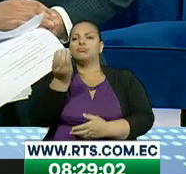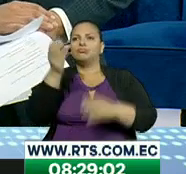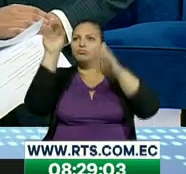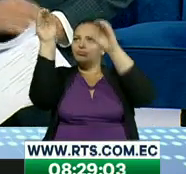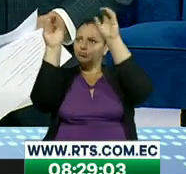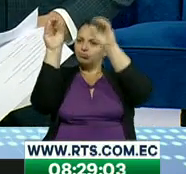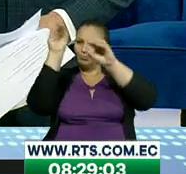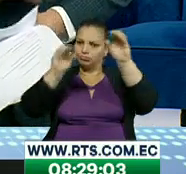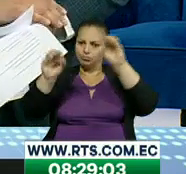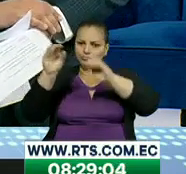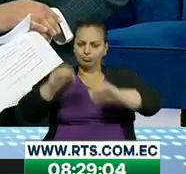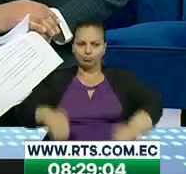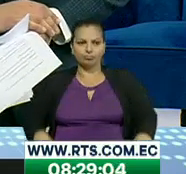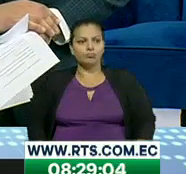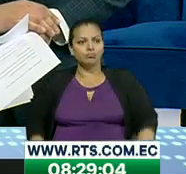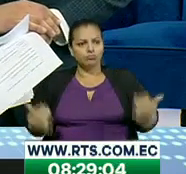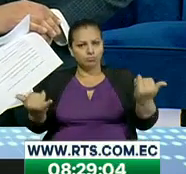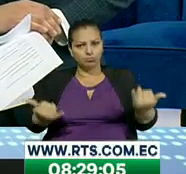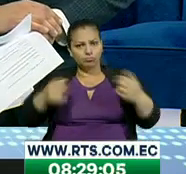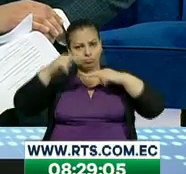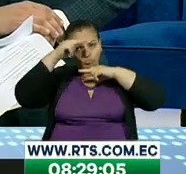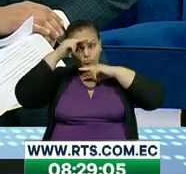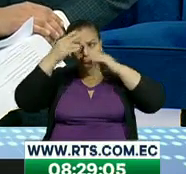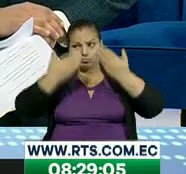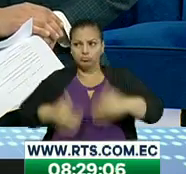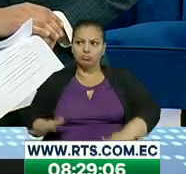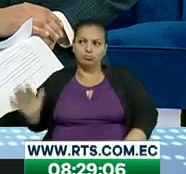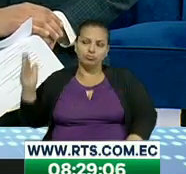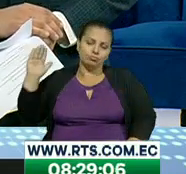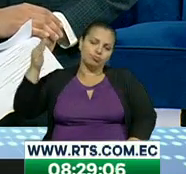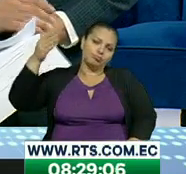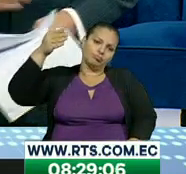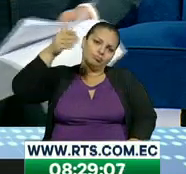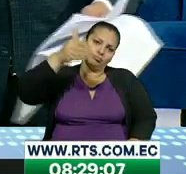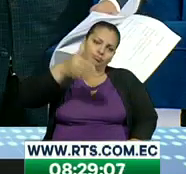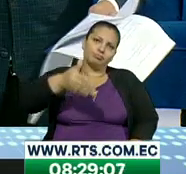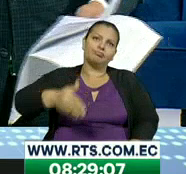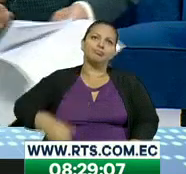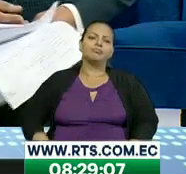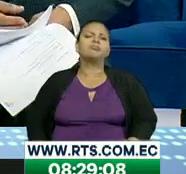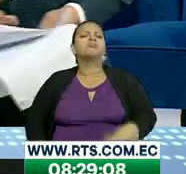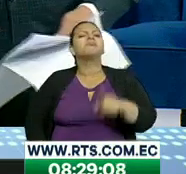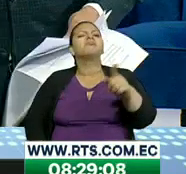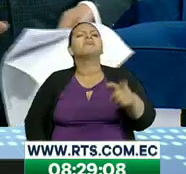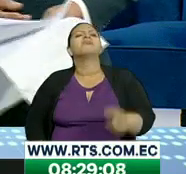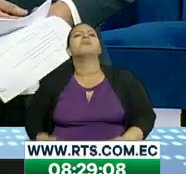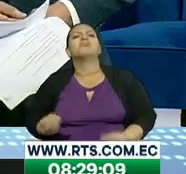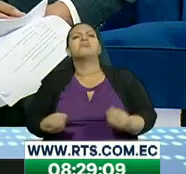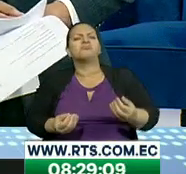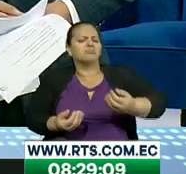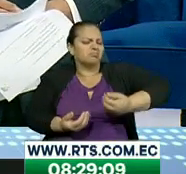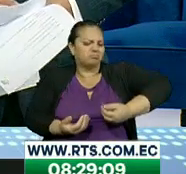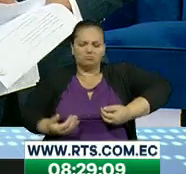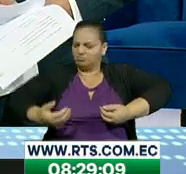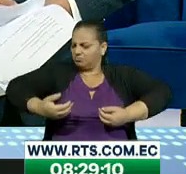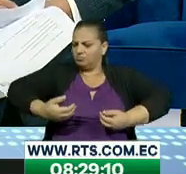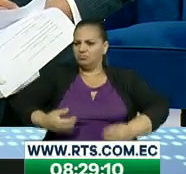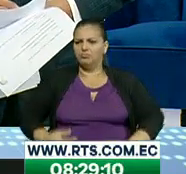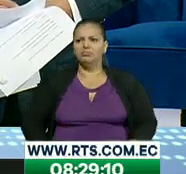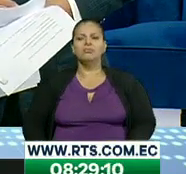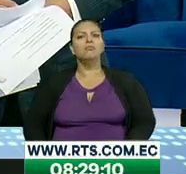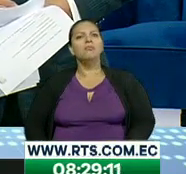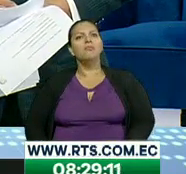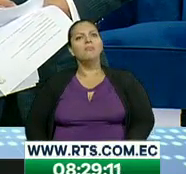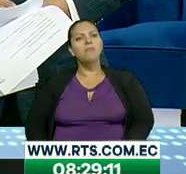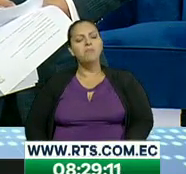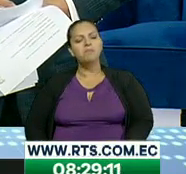noticiero para el Parque Samanes a propósito de esta feria navideña. ¿Y usted qué va a hacer ahí? ¿Qué tiene nomás ahí en las manos?